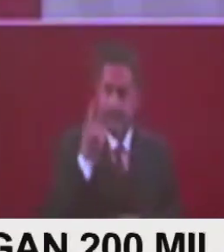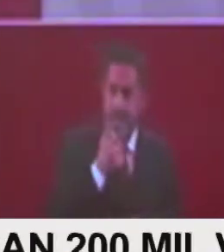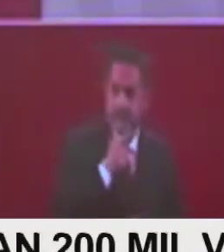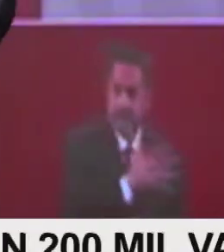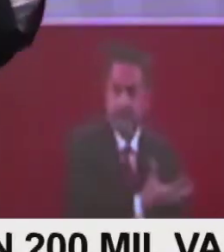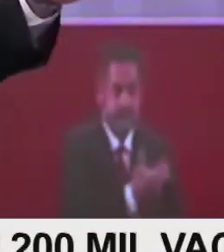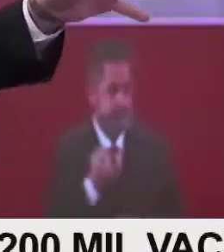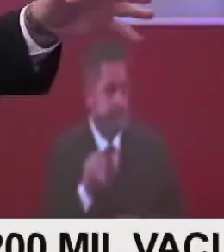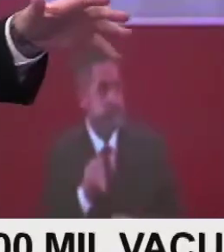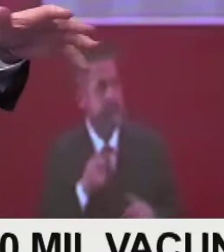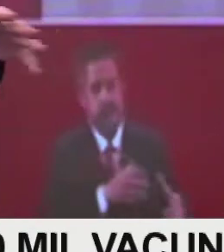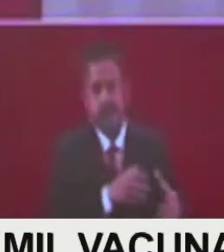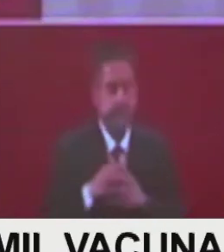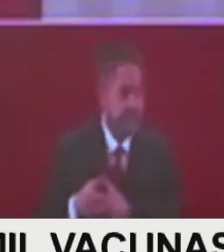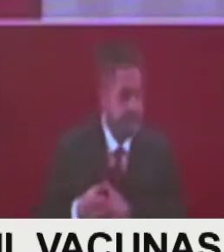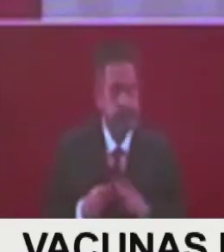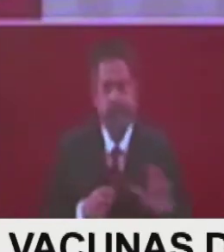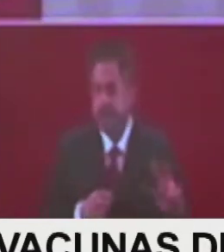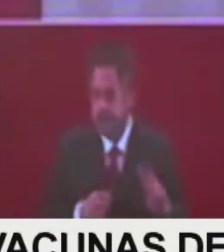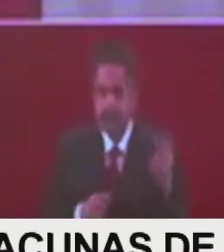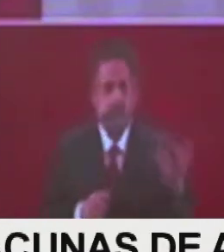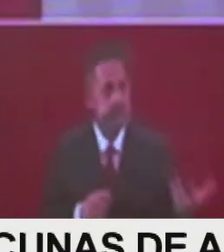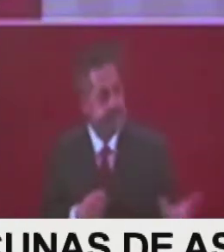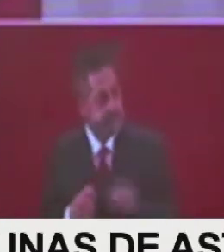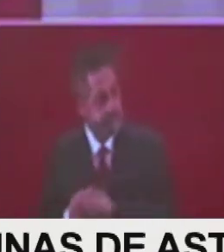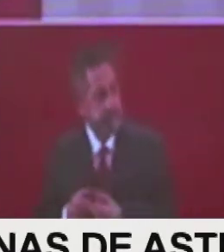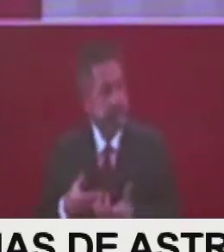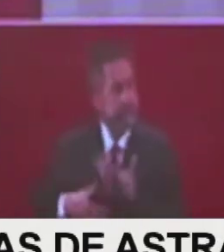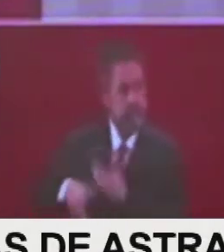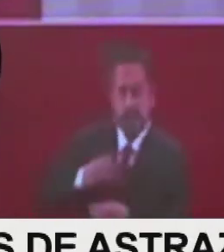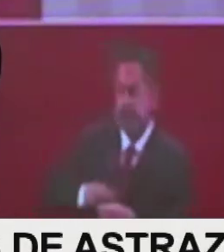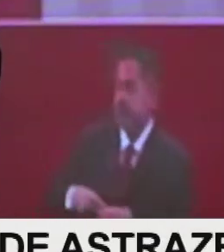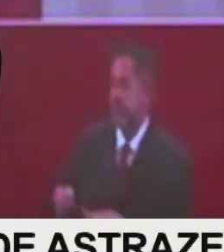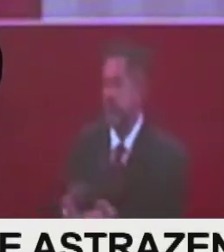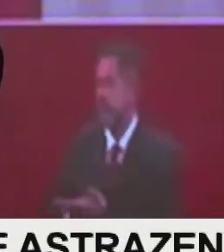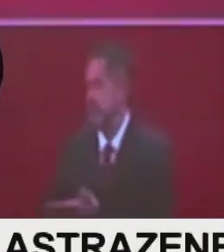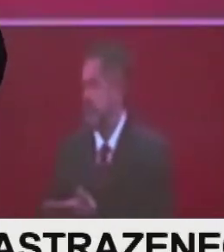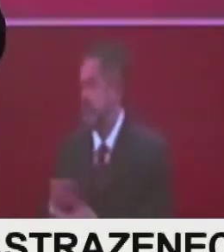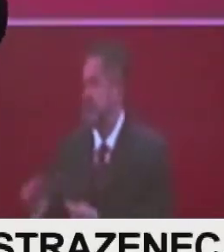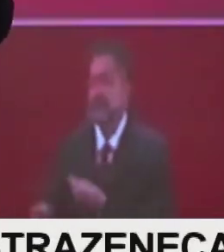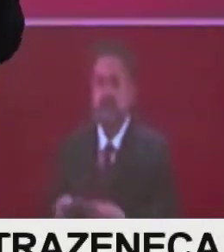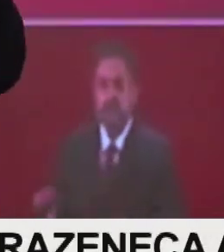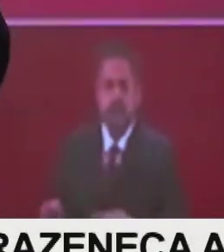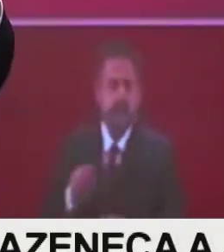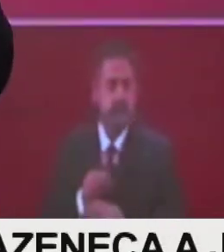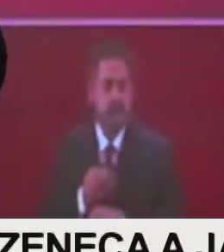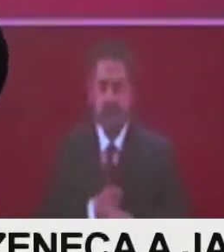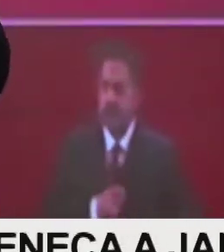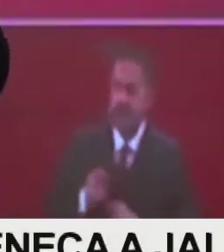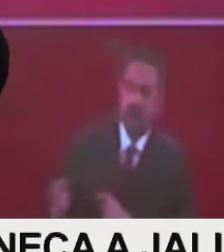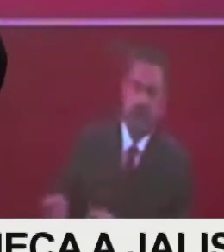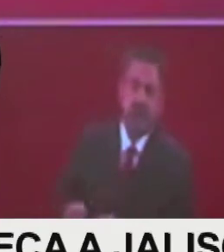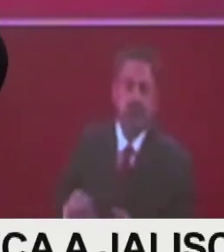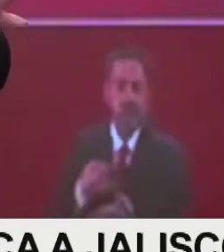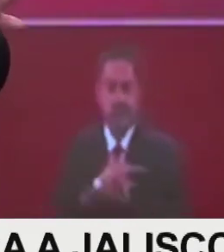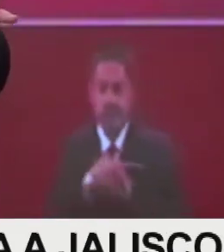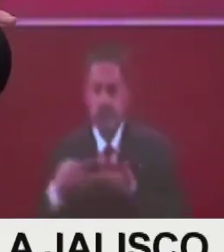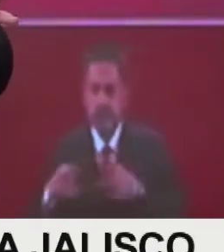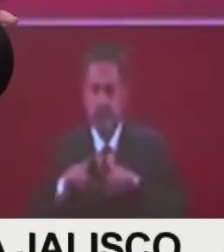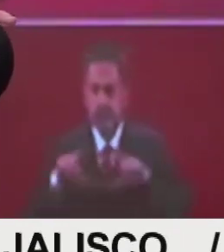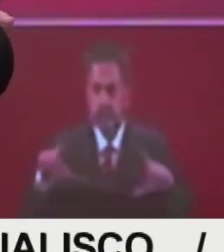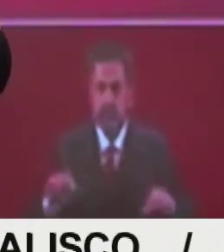federal, perdemos todos, déjeme decírselo, porque el caso Lozoya nos vuelve a dar en la cara a